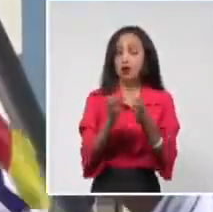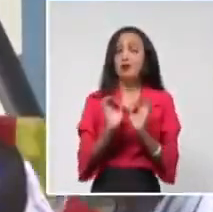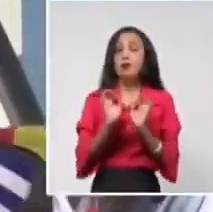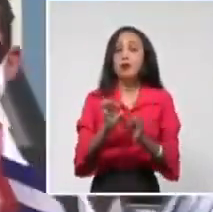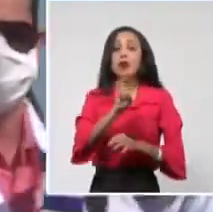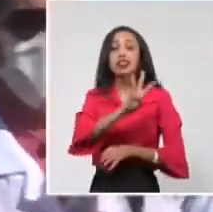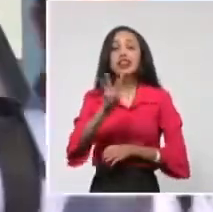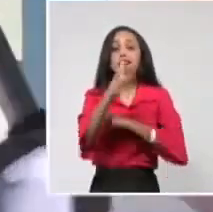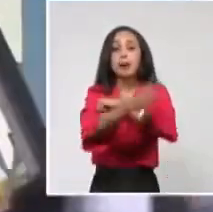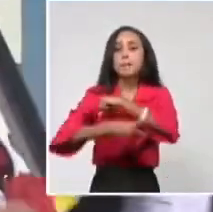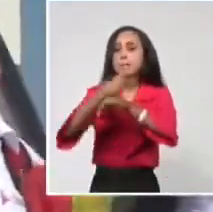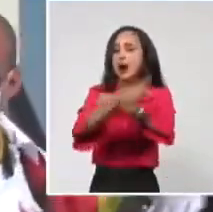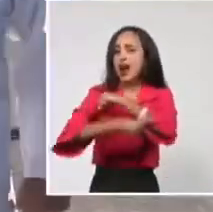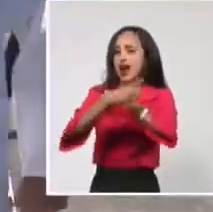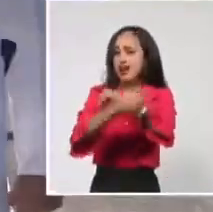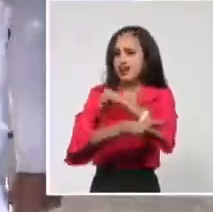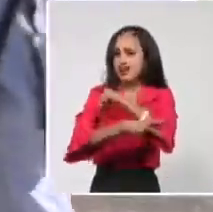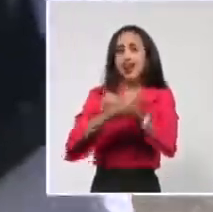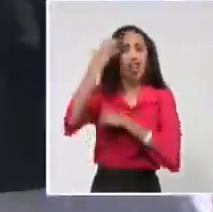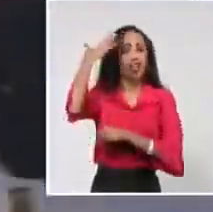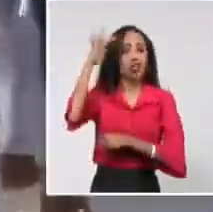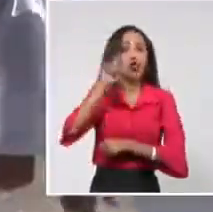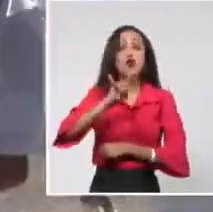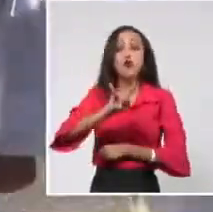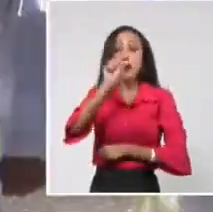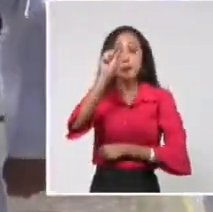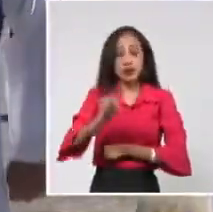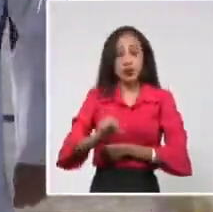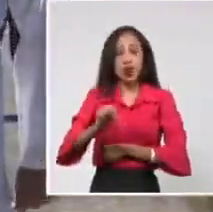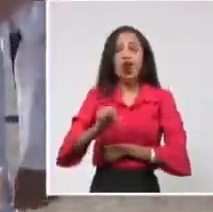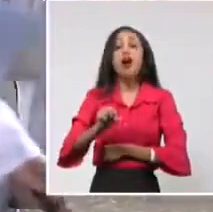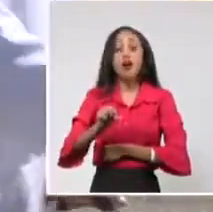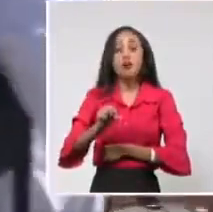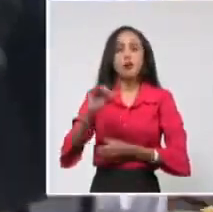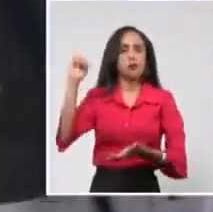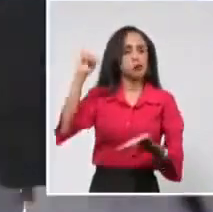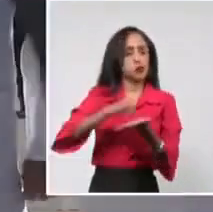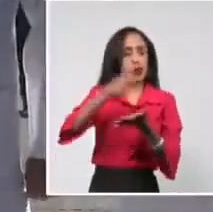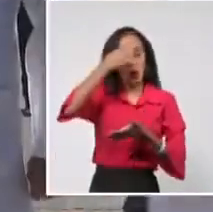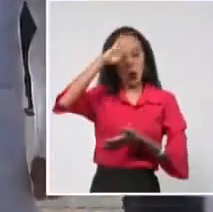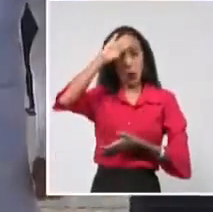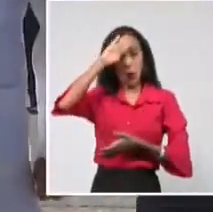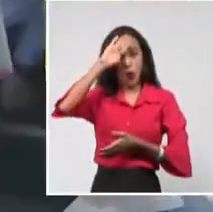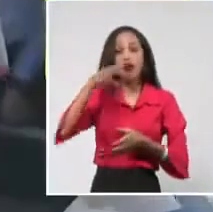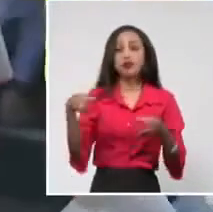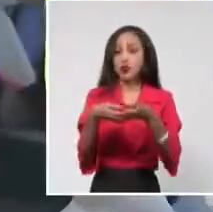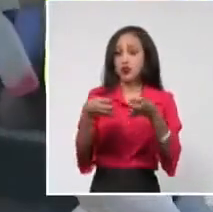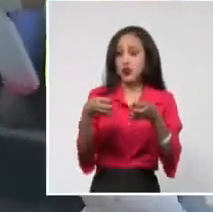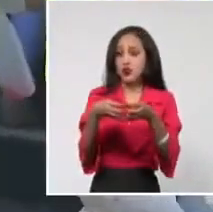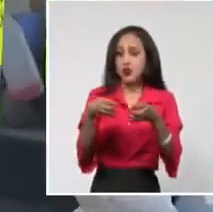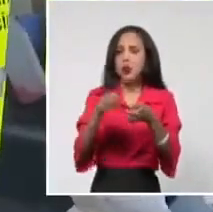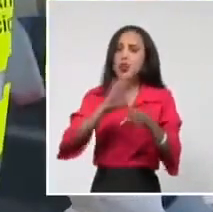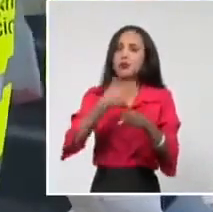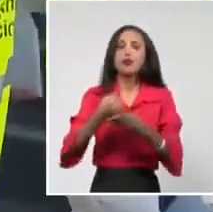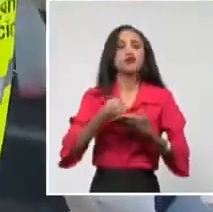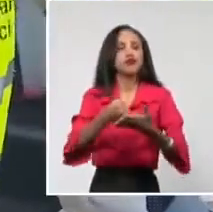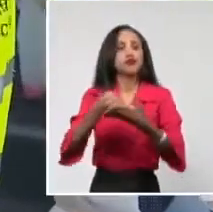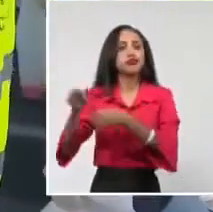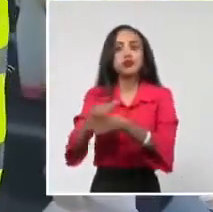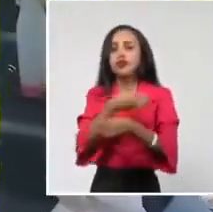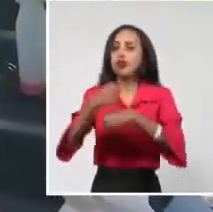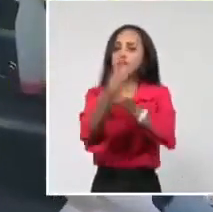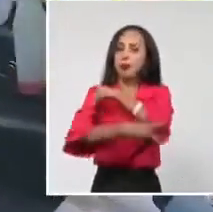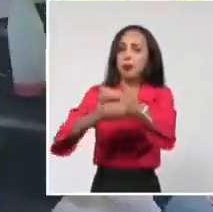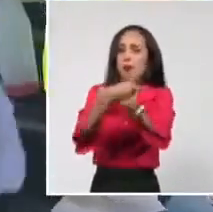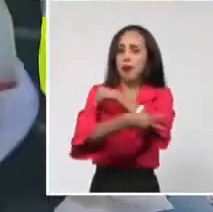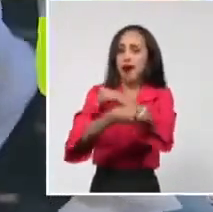33 países, mientras que 9 regresaron a Cuba después de dejar su huella solidaria en diversas naciones con